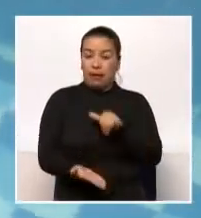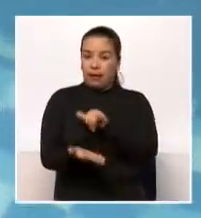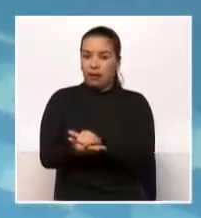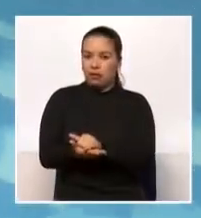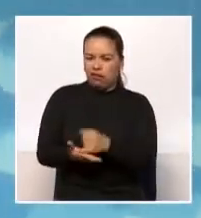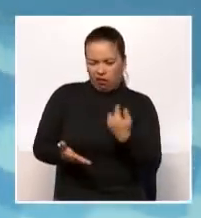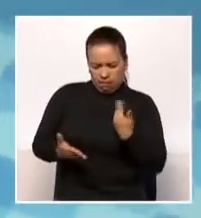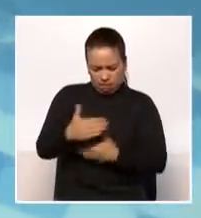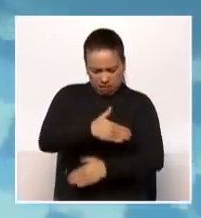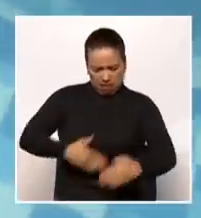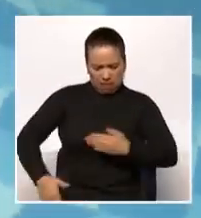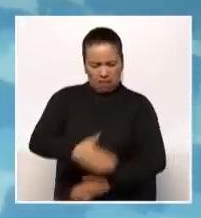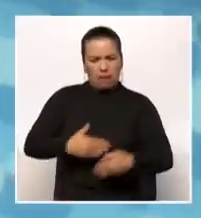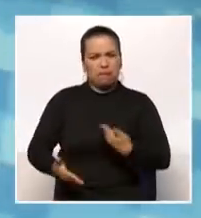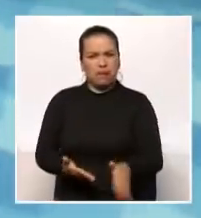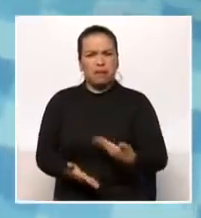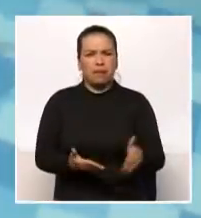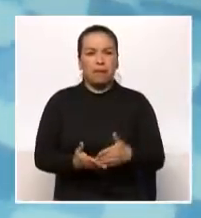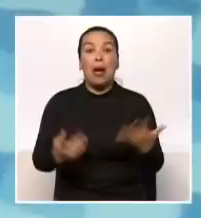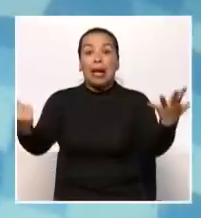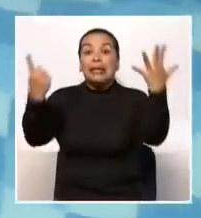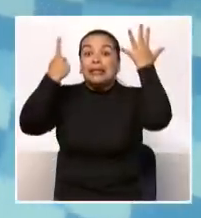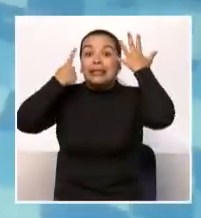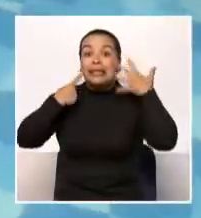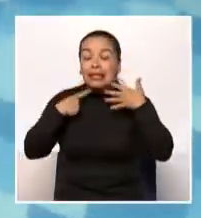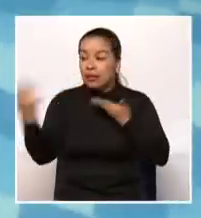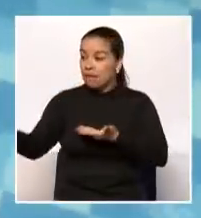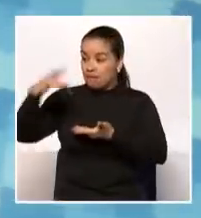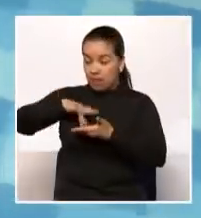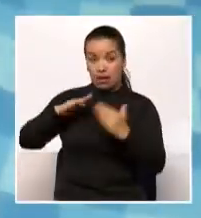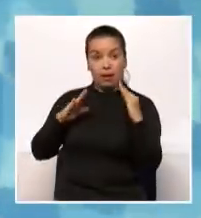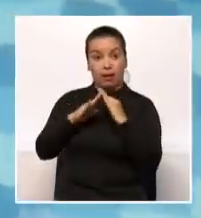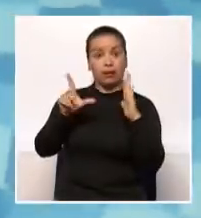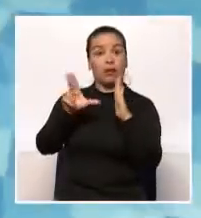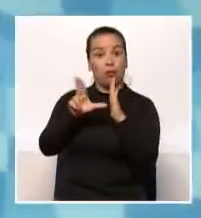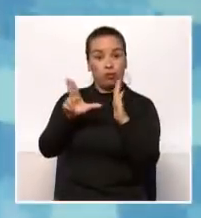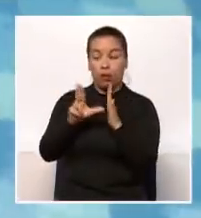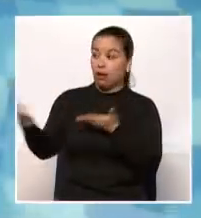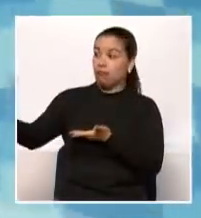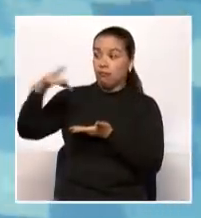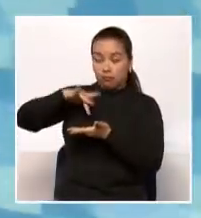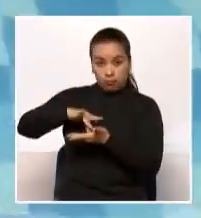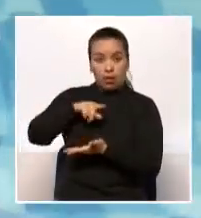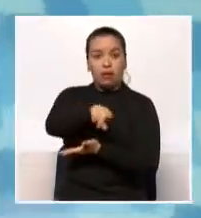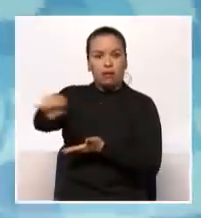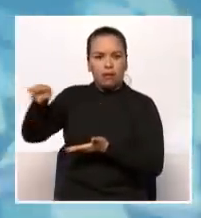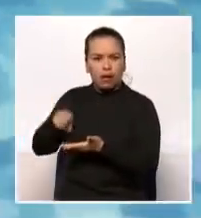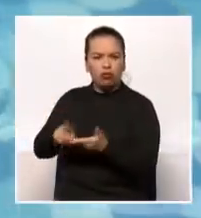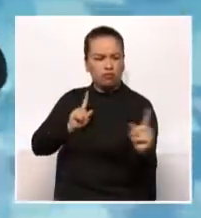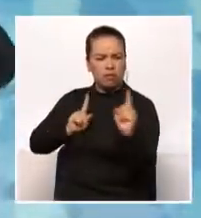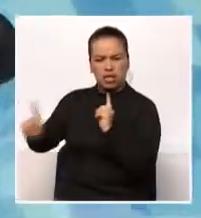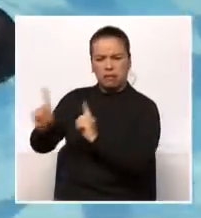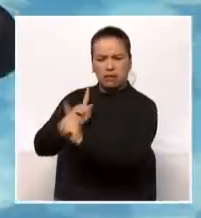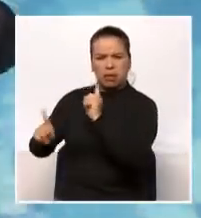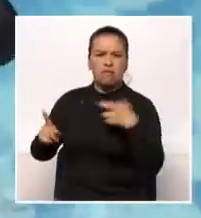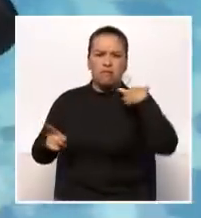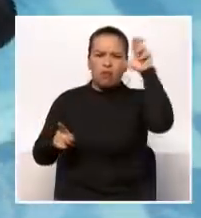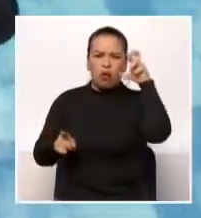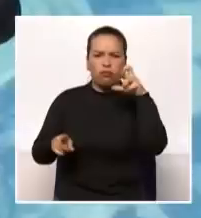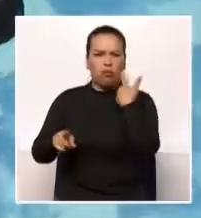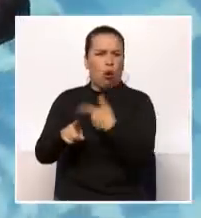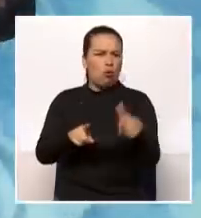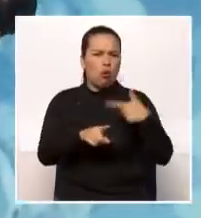eso? 6 días que vienen a la casa hotel y están acompañados de especialistas en todas las áreas para hacer un